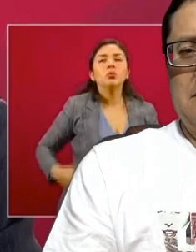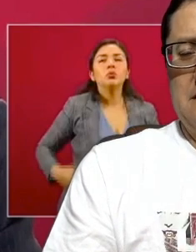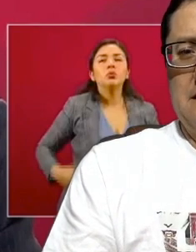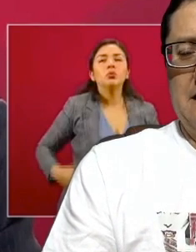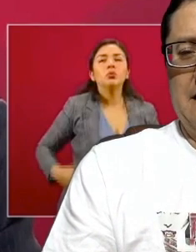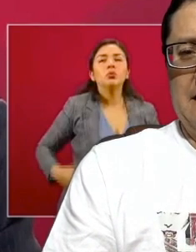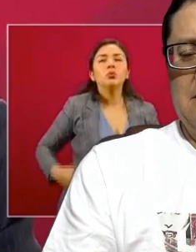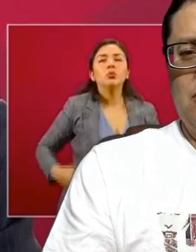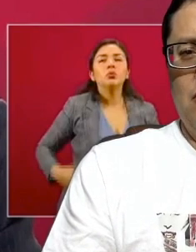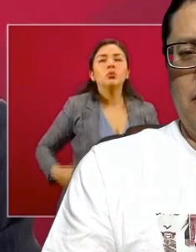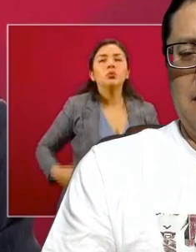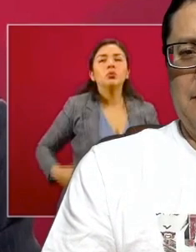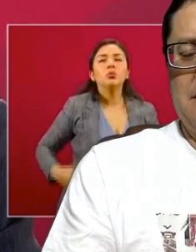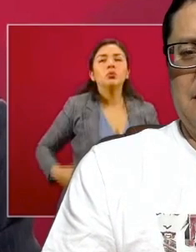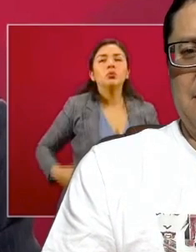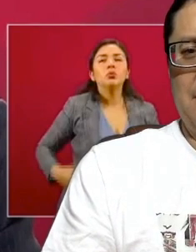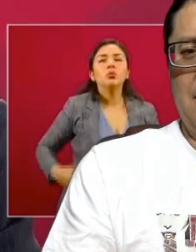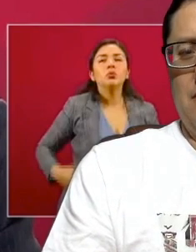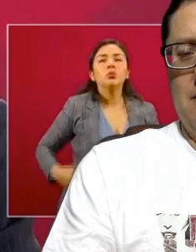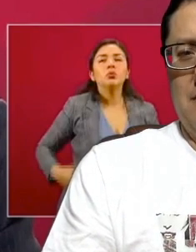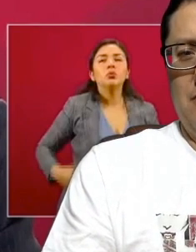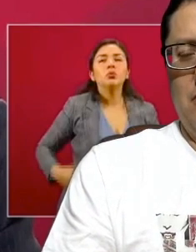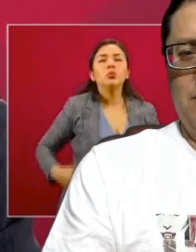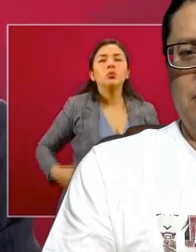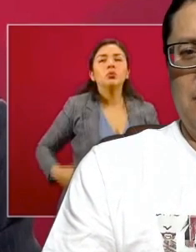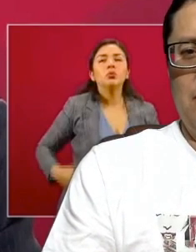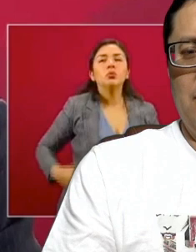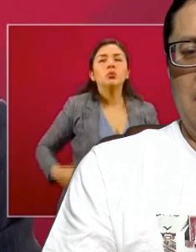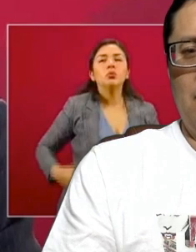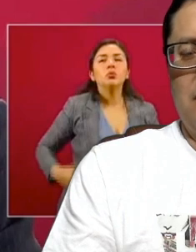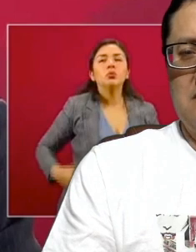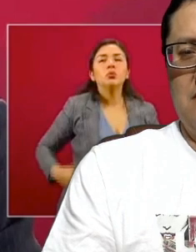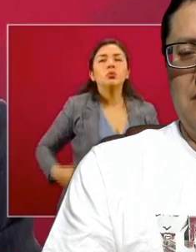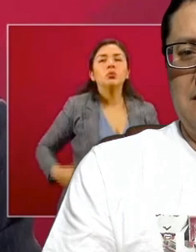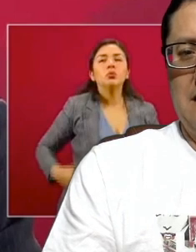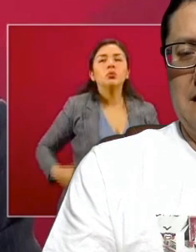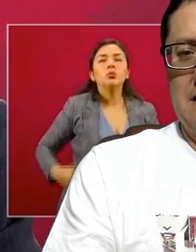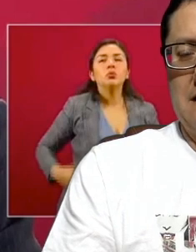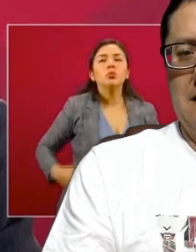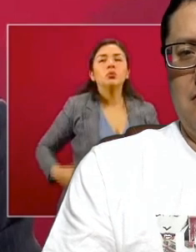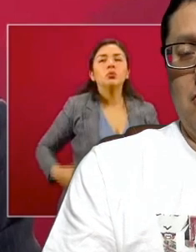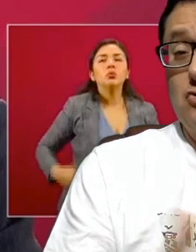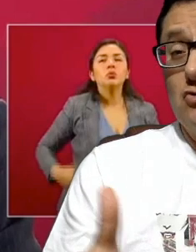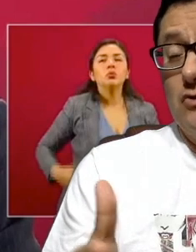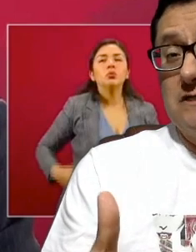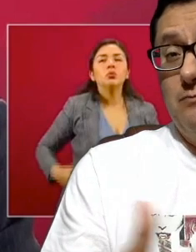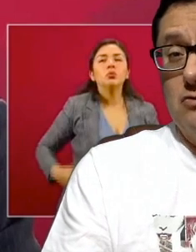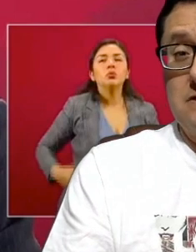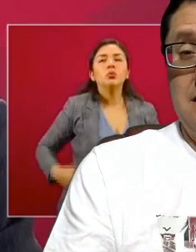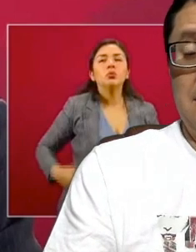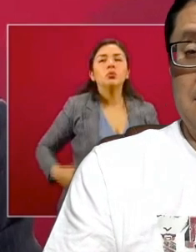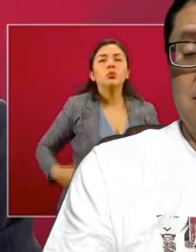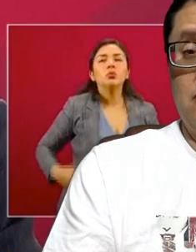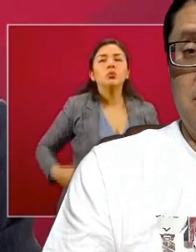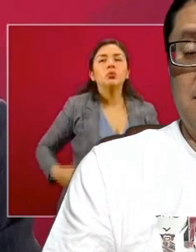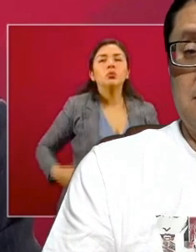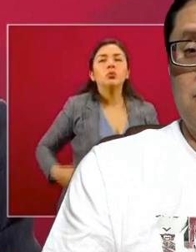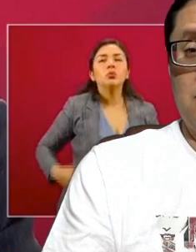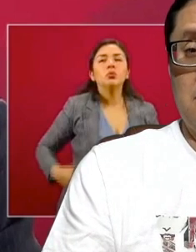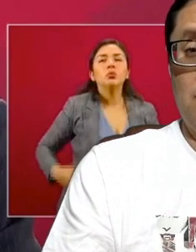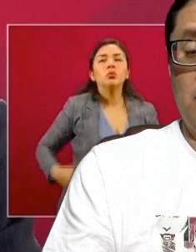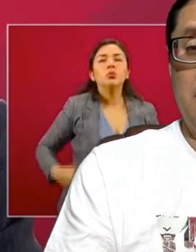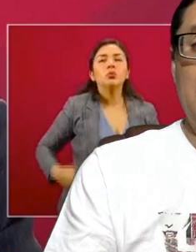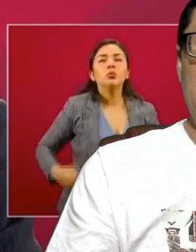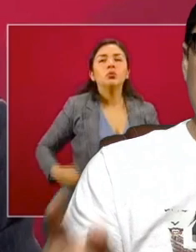la visita que hizo el presidente de México, Andrés Manuel López Obrador, a un restaurante El Cardenal con su esposa, la escritora